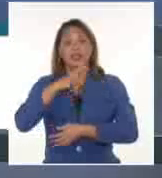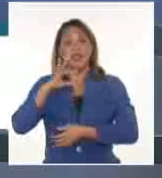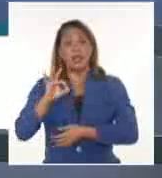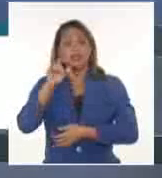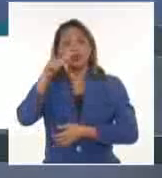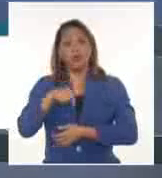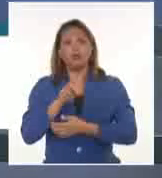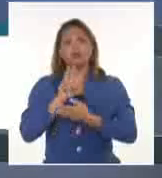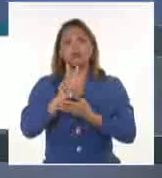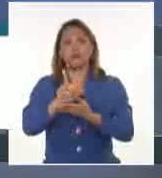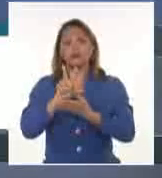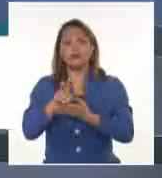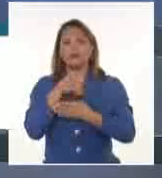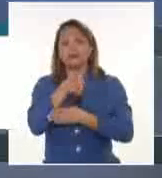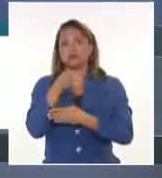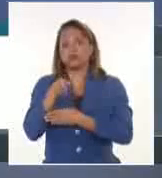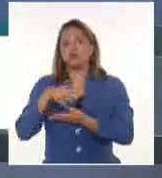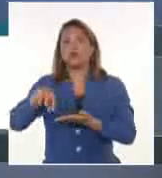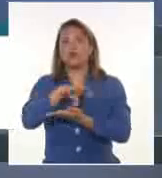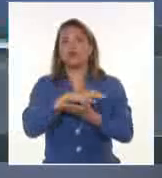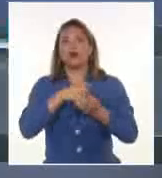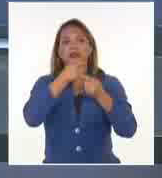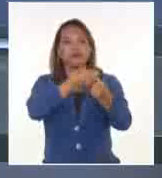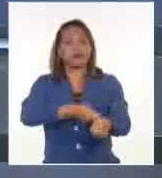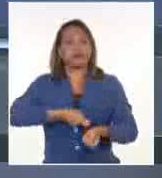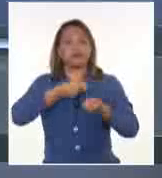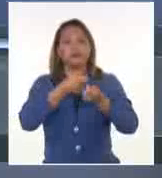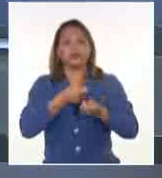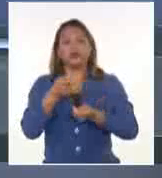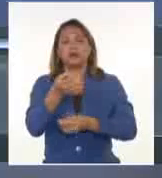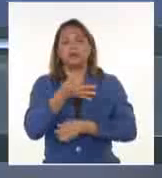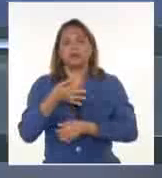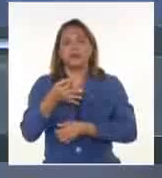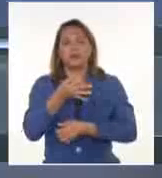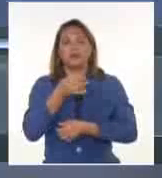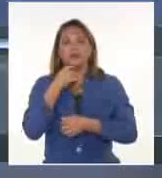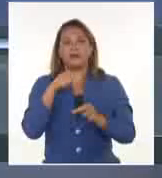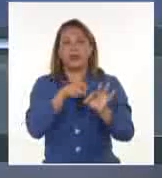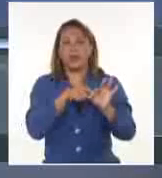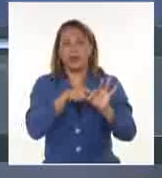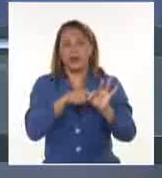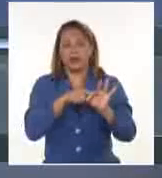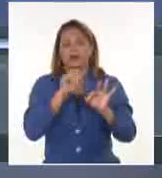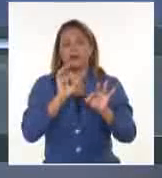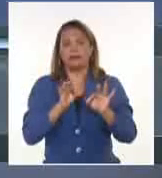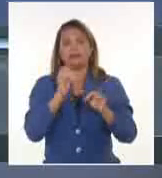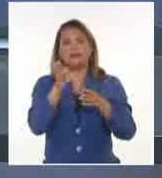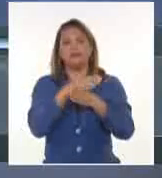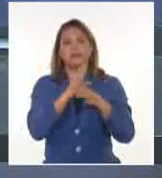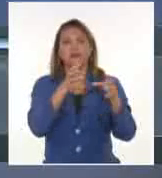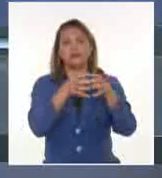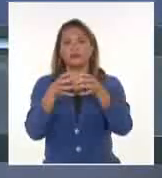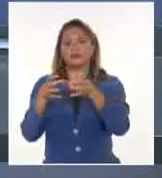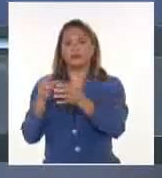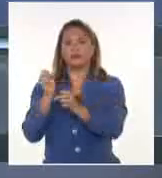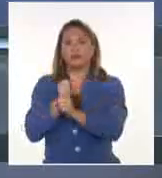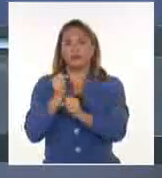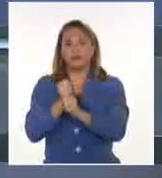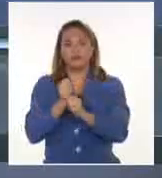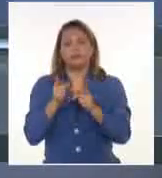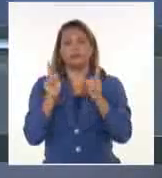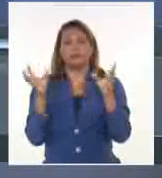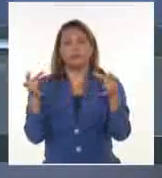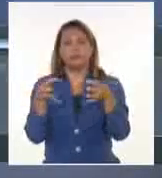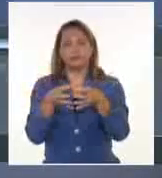los principales polos productivos de la Isla de la Juventud, acompañado por los presidentes de varias comisiones permanentes de trabajo del Parlamento. Así